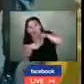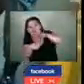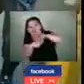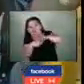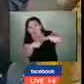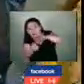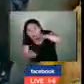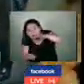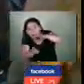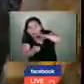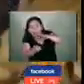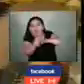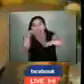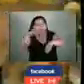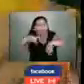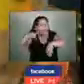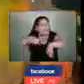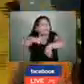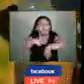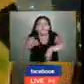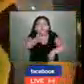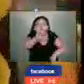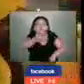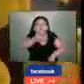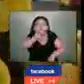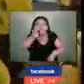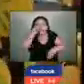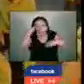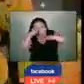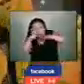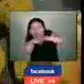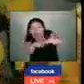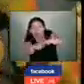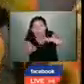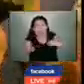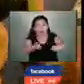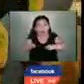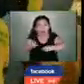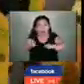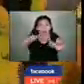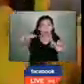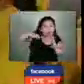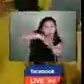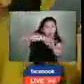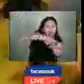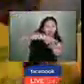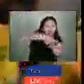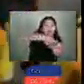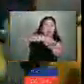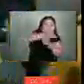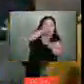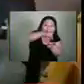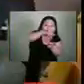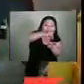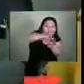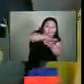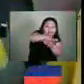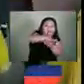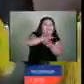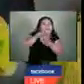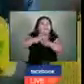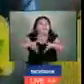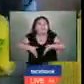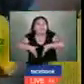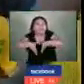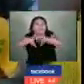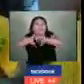vehículo. Esta es una información en desarrollo. El cuerpo quedó debajo del vehículo. y pues contarles que la arteria